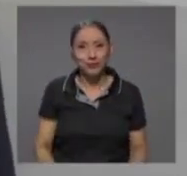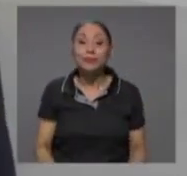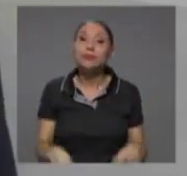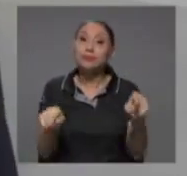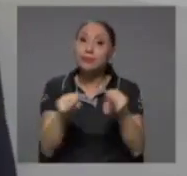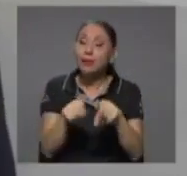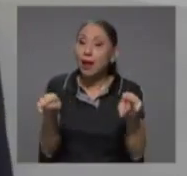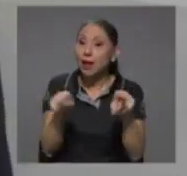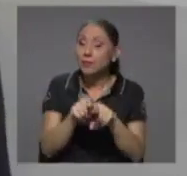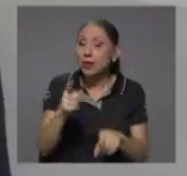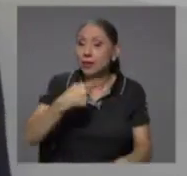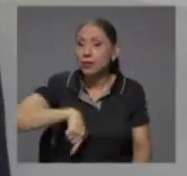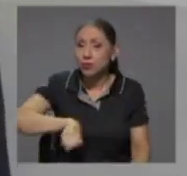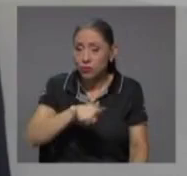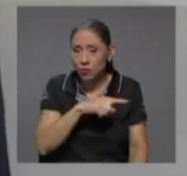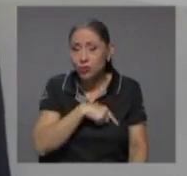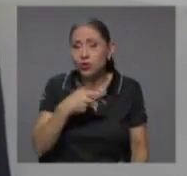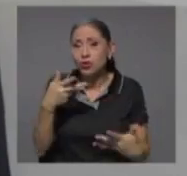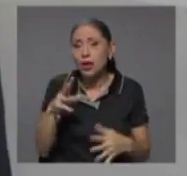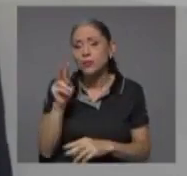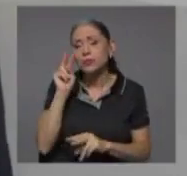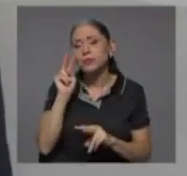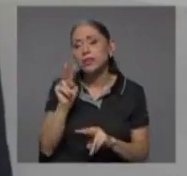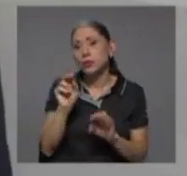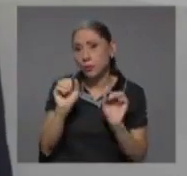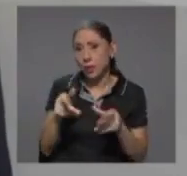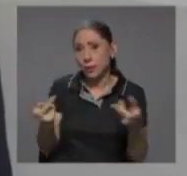hemos visualizado una serie de riesgos